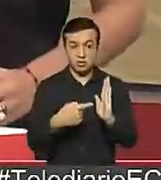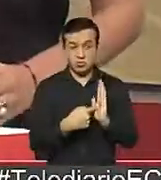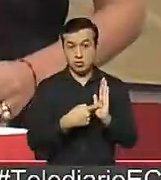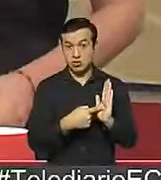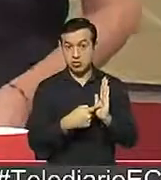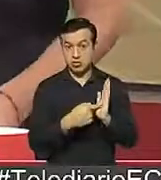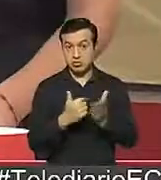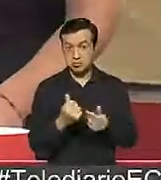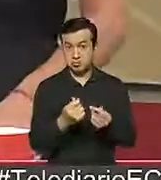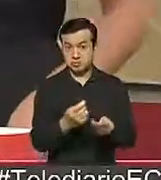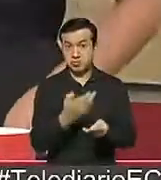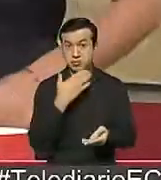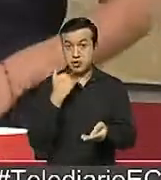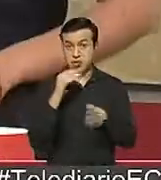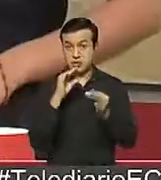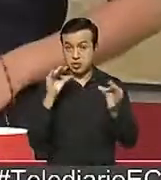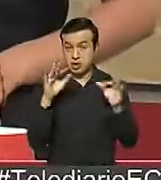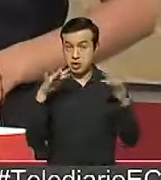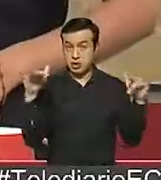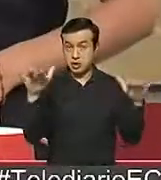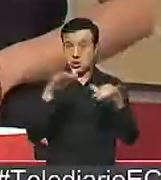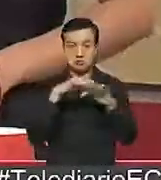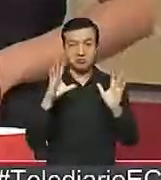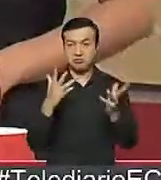no contribuyó a la mejora ambiental.